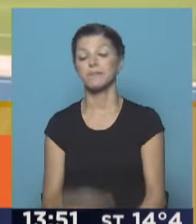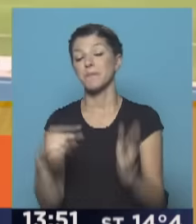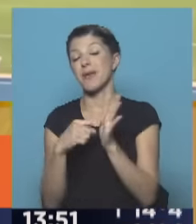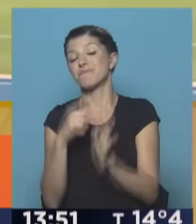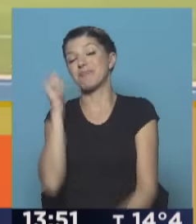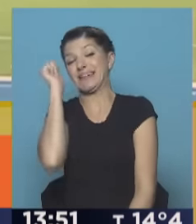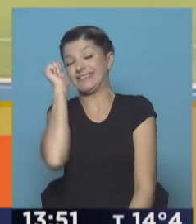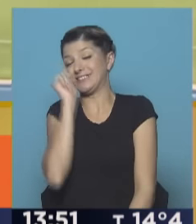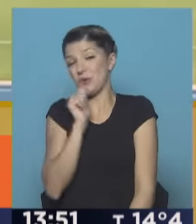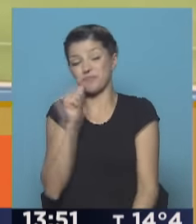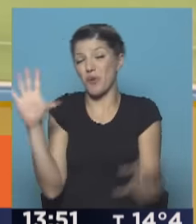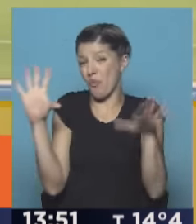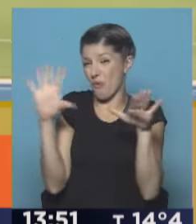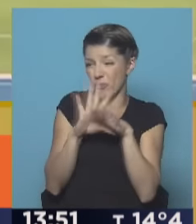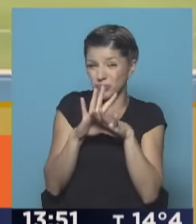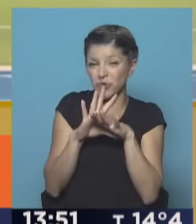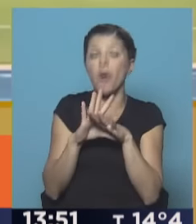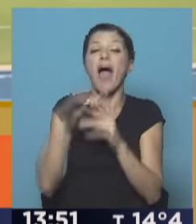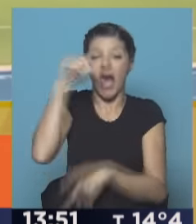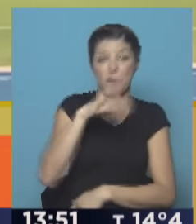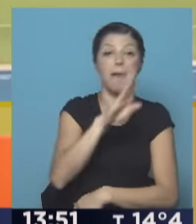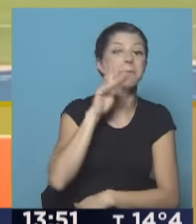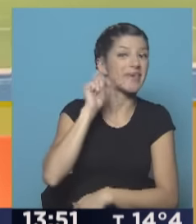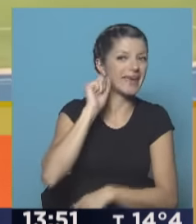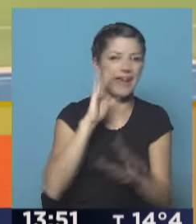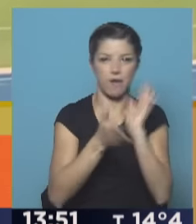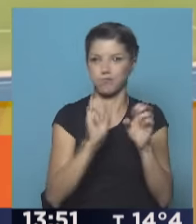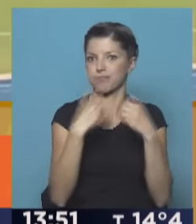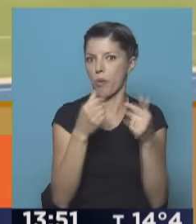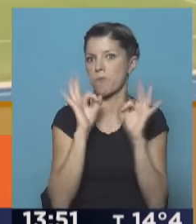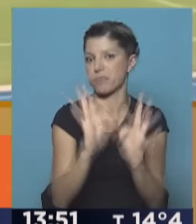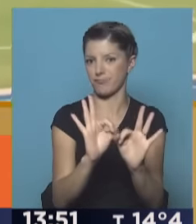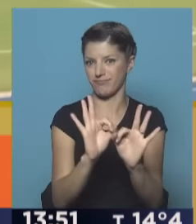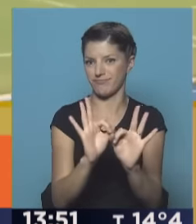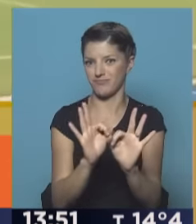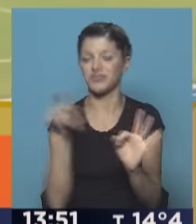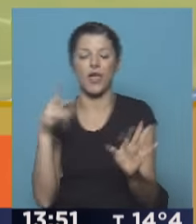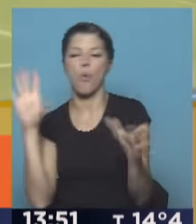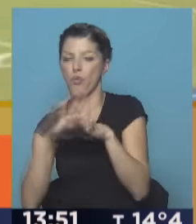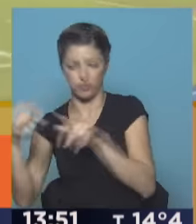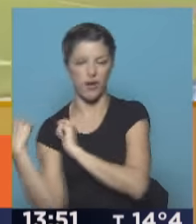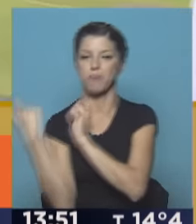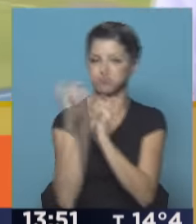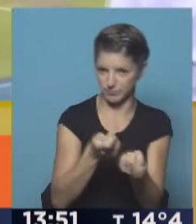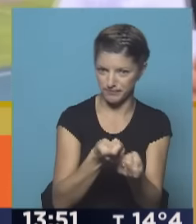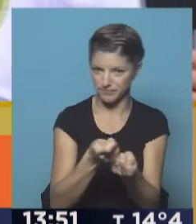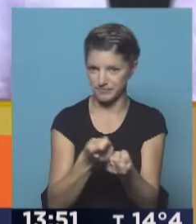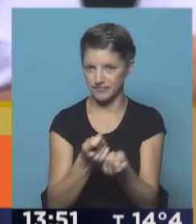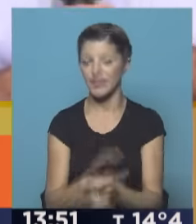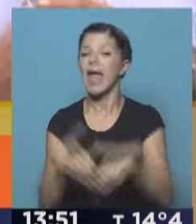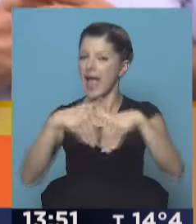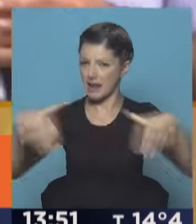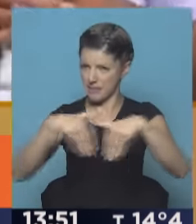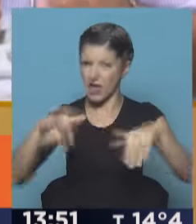pero justo llega con la recuperación de Biglia, que es uno de los preferidos justamente del Tata Martino, y va a armar el medio que siempre